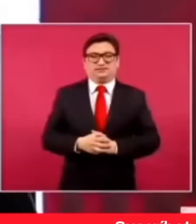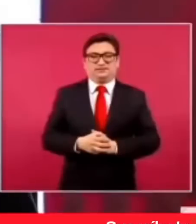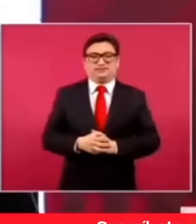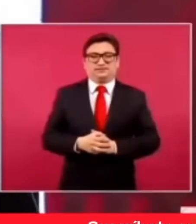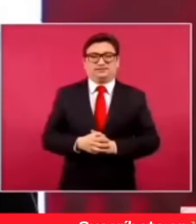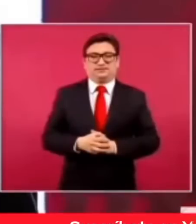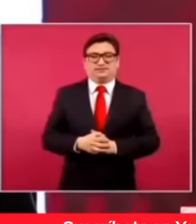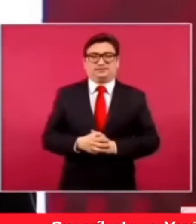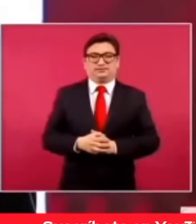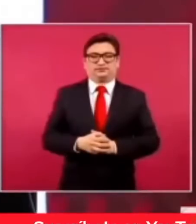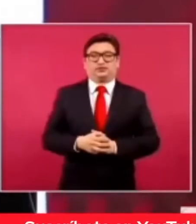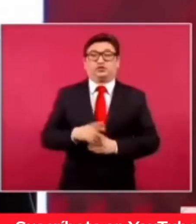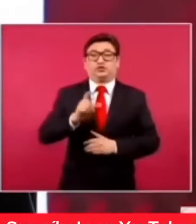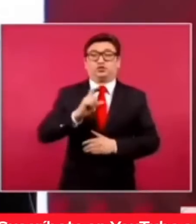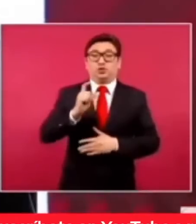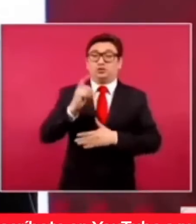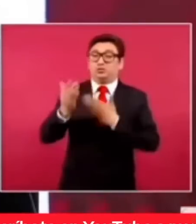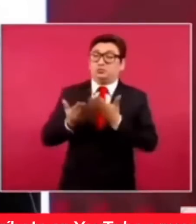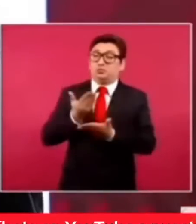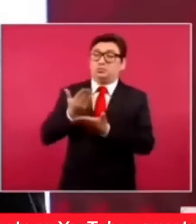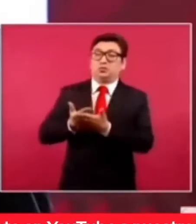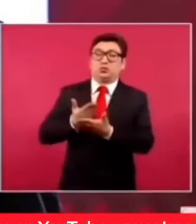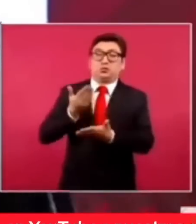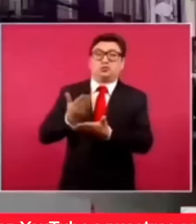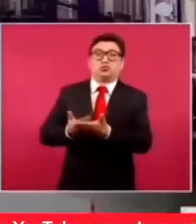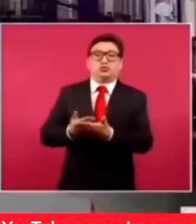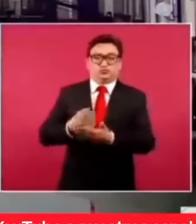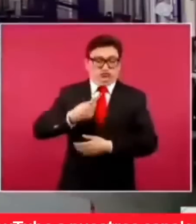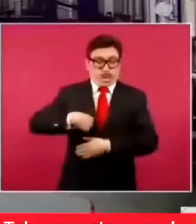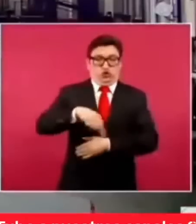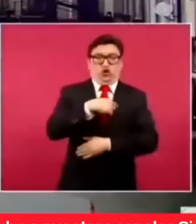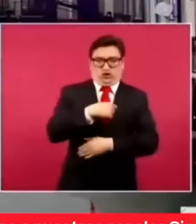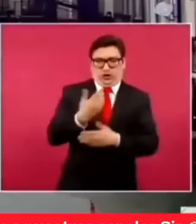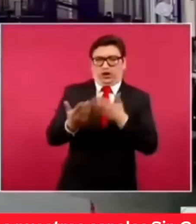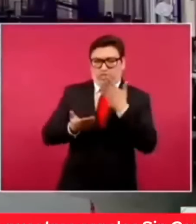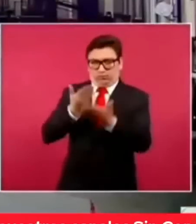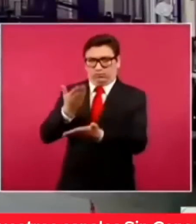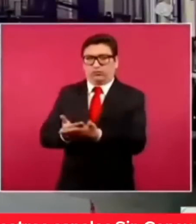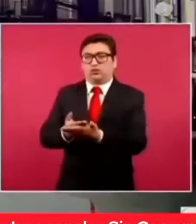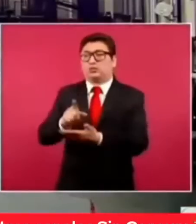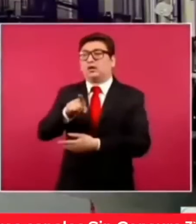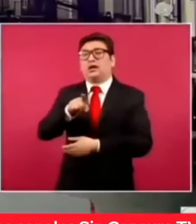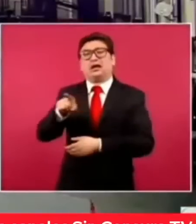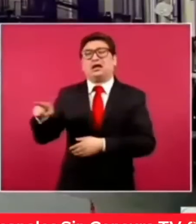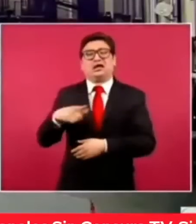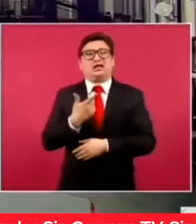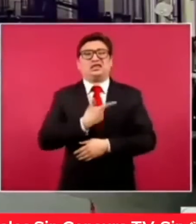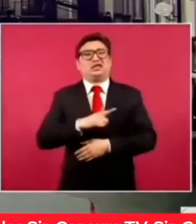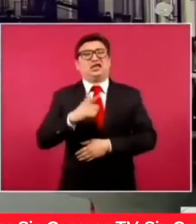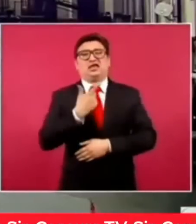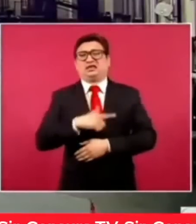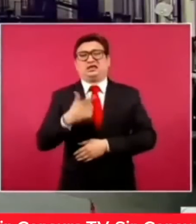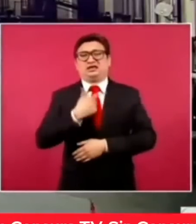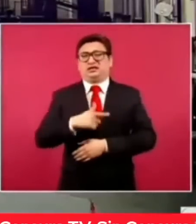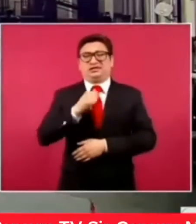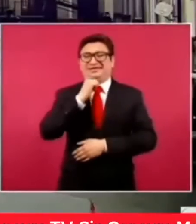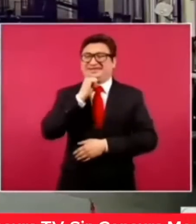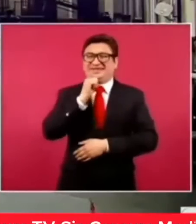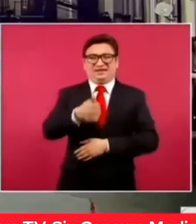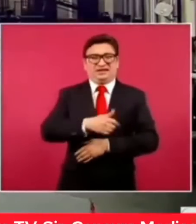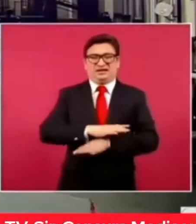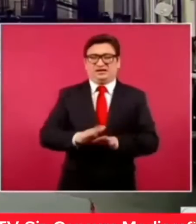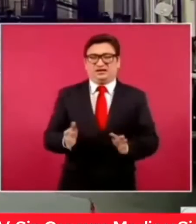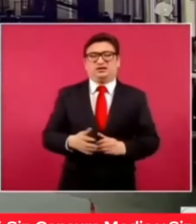que se proponga de parte nuestra le gusta a los